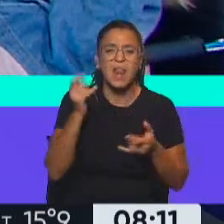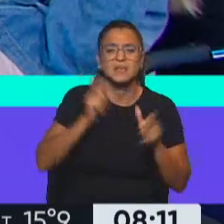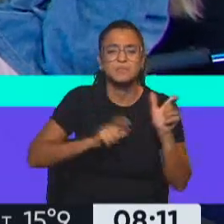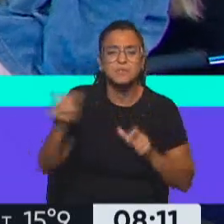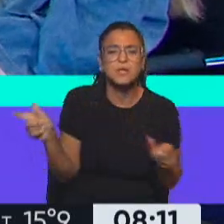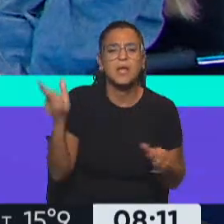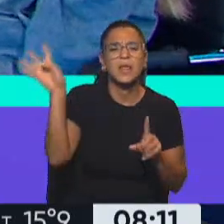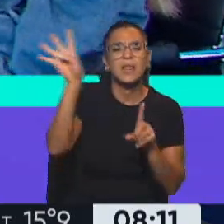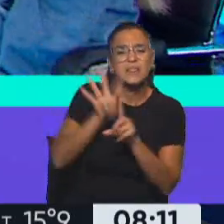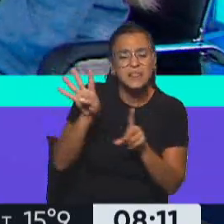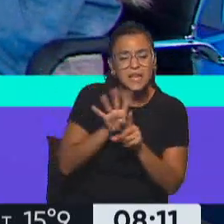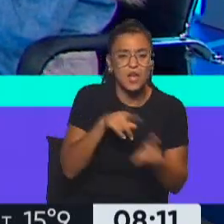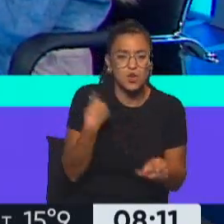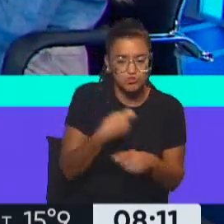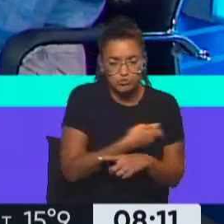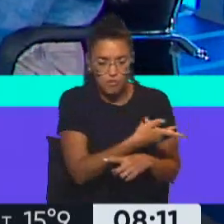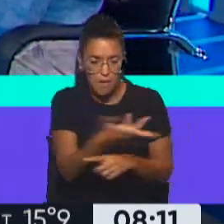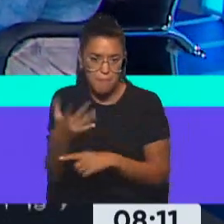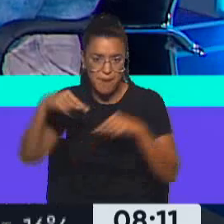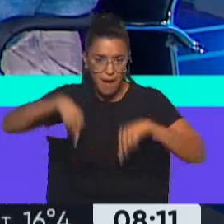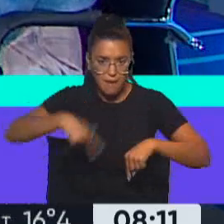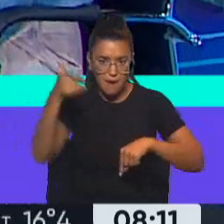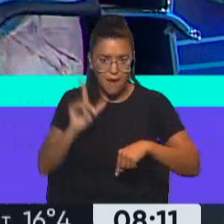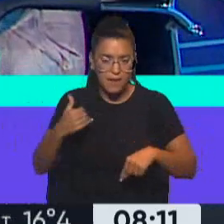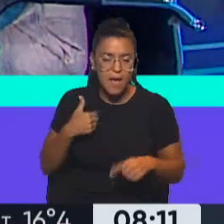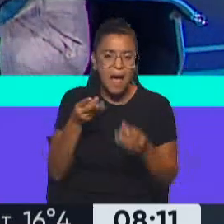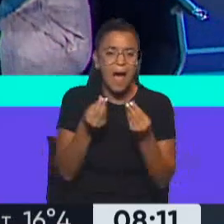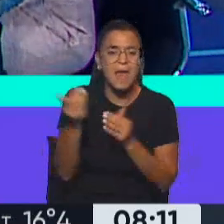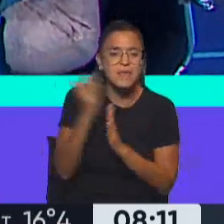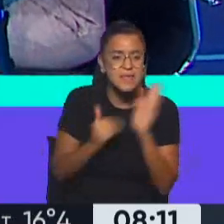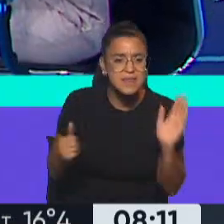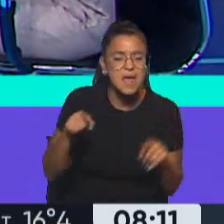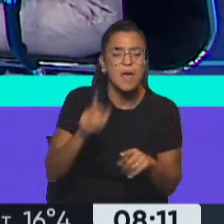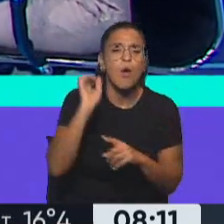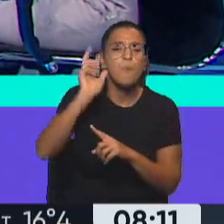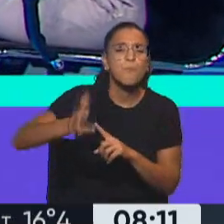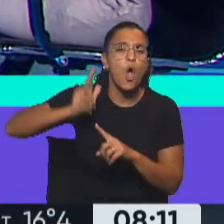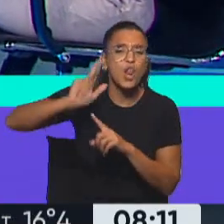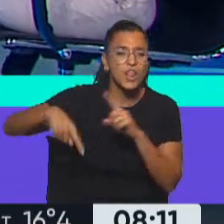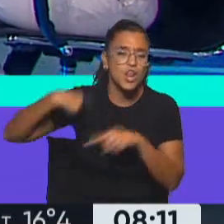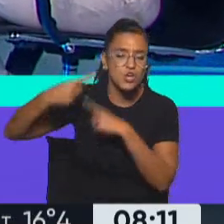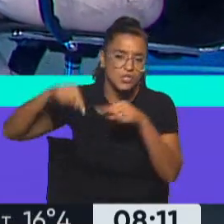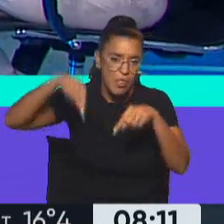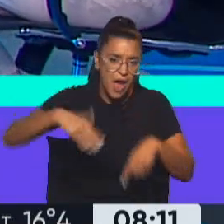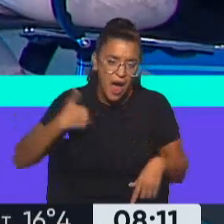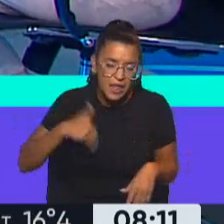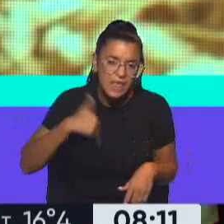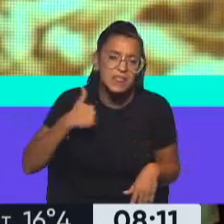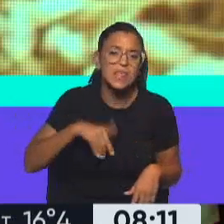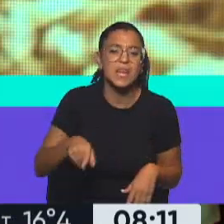el trigo que sembramos acá, la harina que los molinos argentinos son la que la